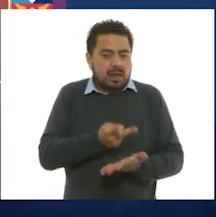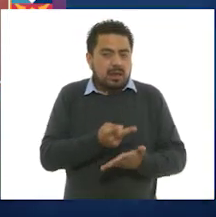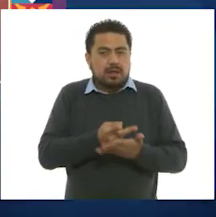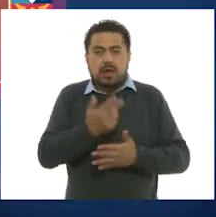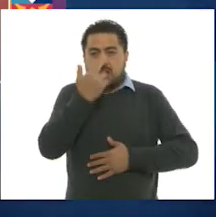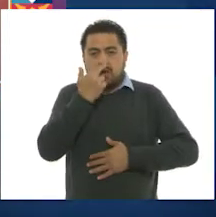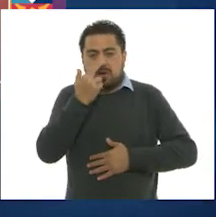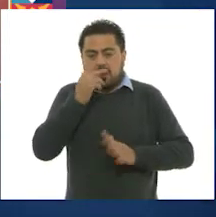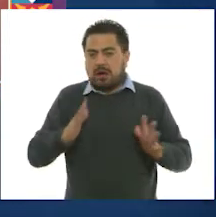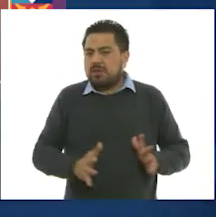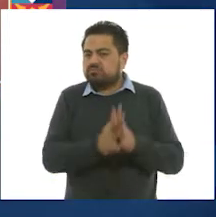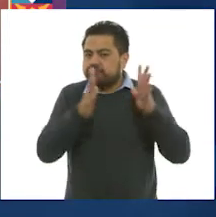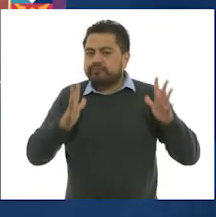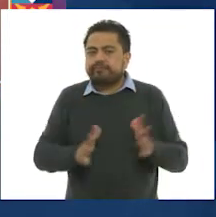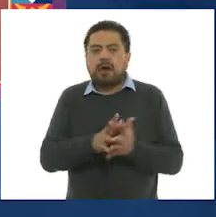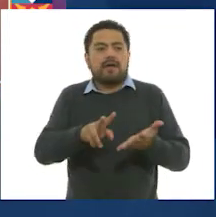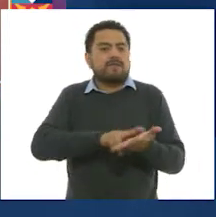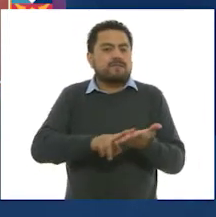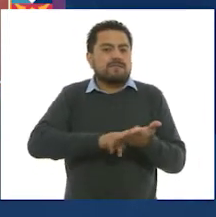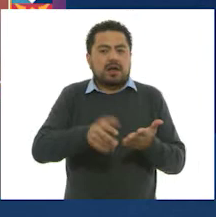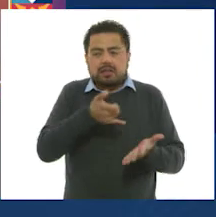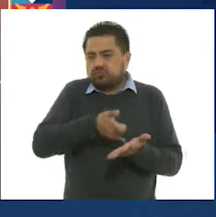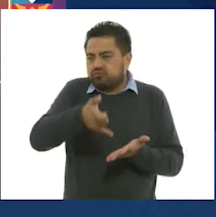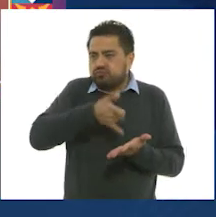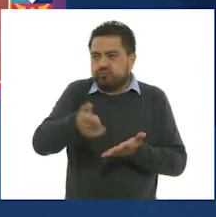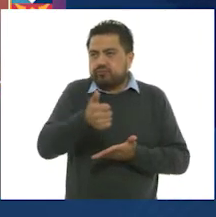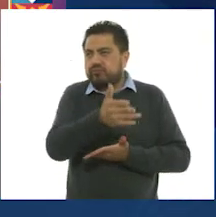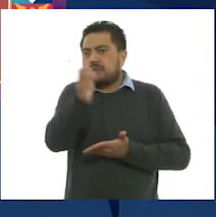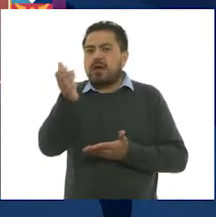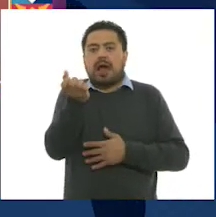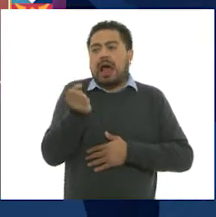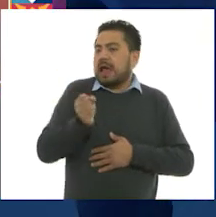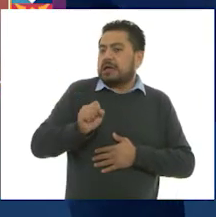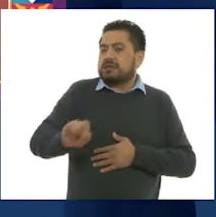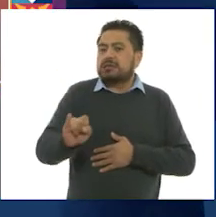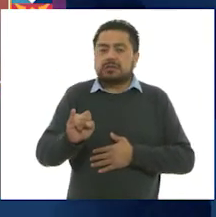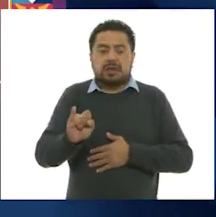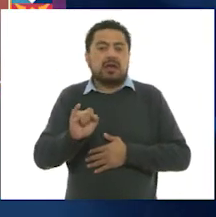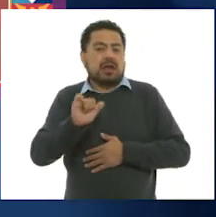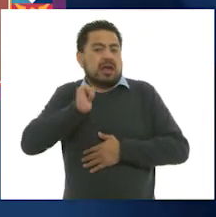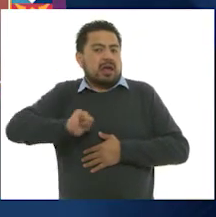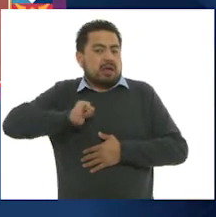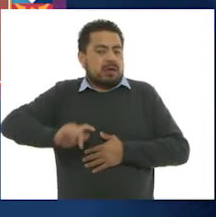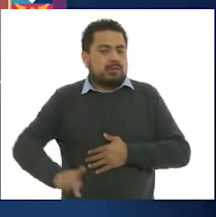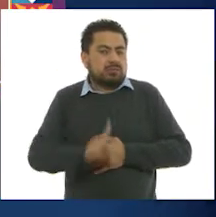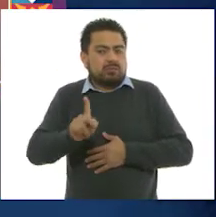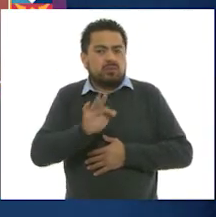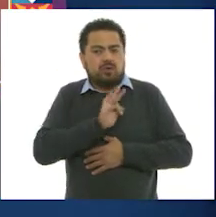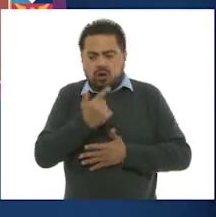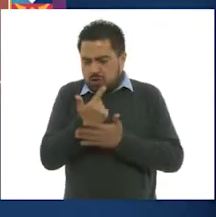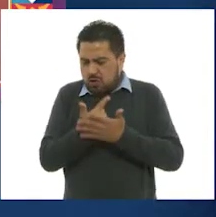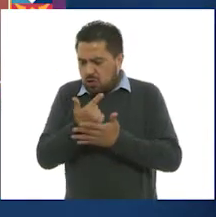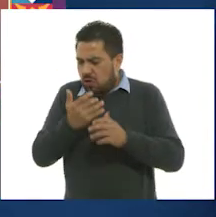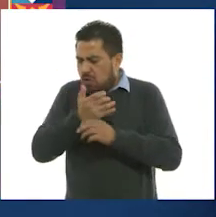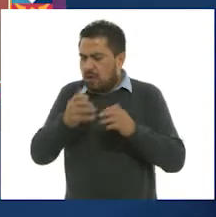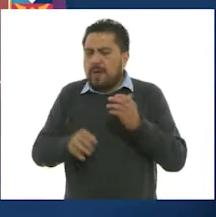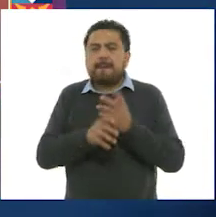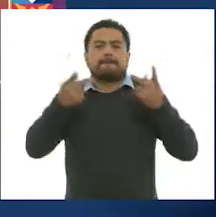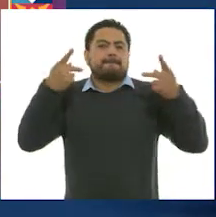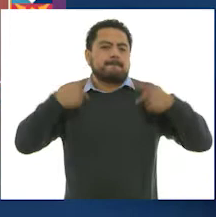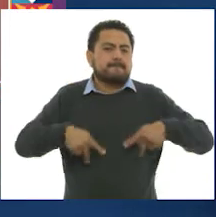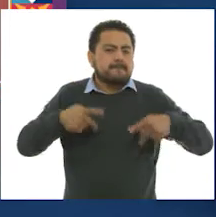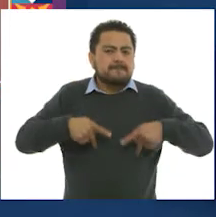el rojo la guerra, el verde los sembradíos. De este modo, los incas podían contar objetos,